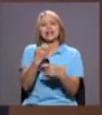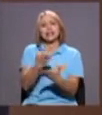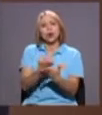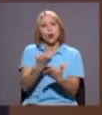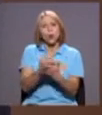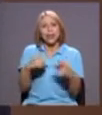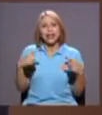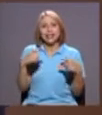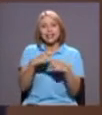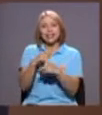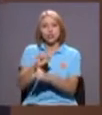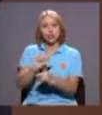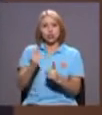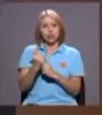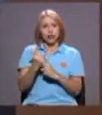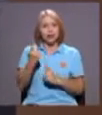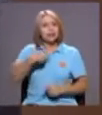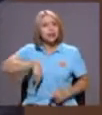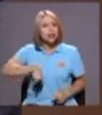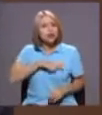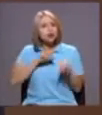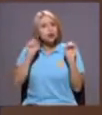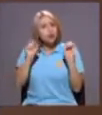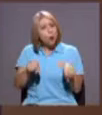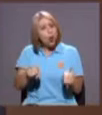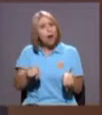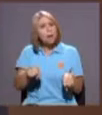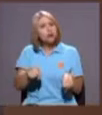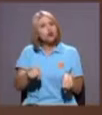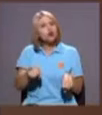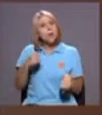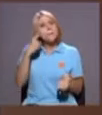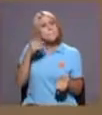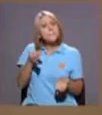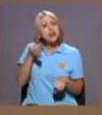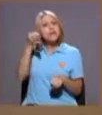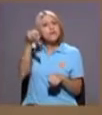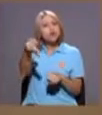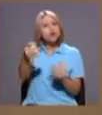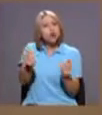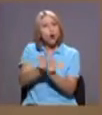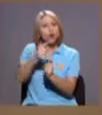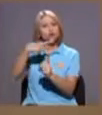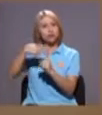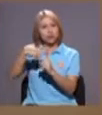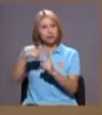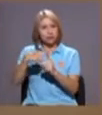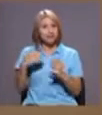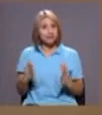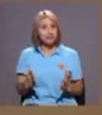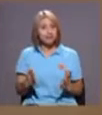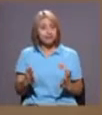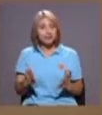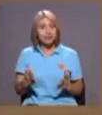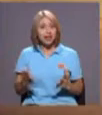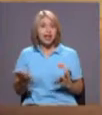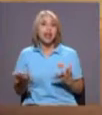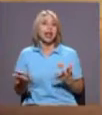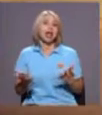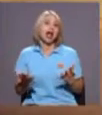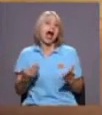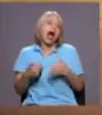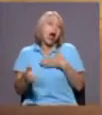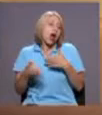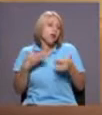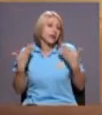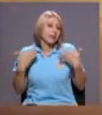y que podamos, digamos, mirar con cierto optimismo el futuro. dentro de ciertas limitaciones